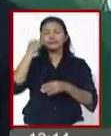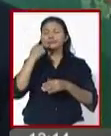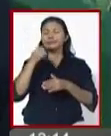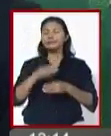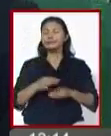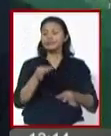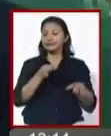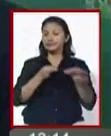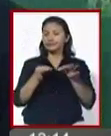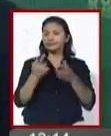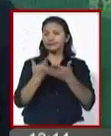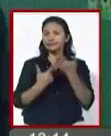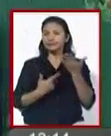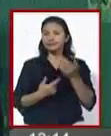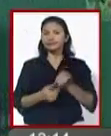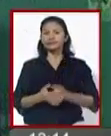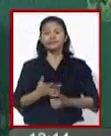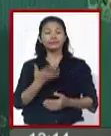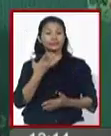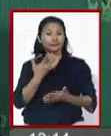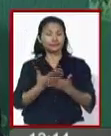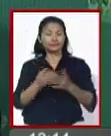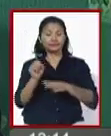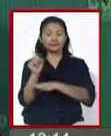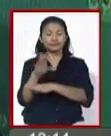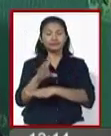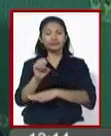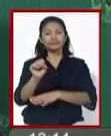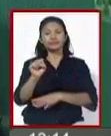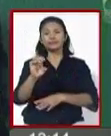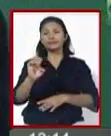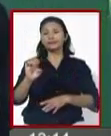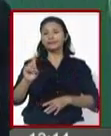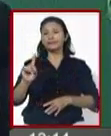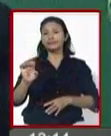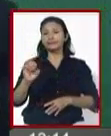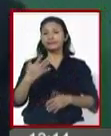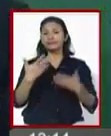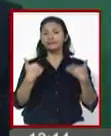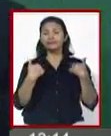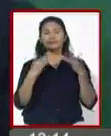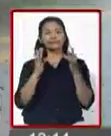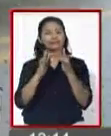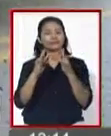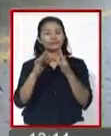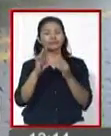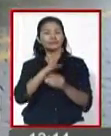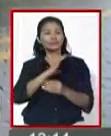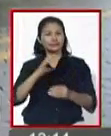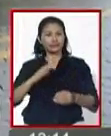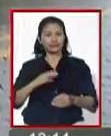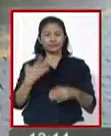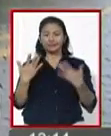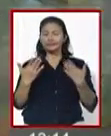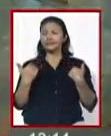refieran los casos y las sospechas al CEDES para que pueda tener intervención esta comisión. Hasta